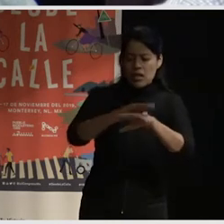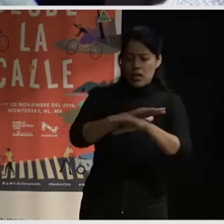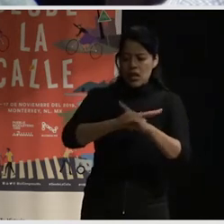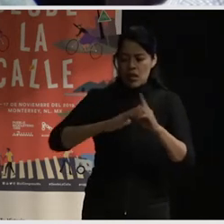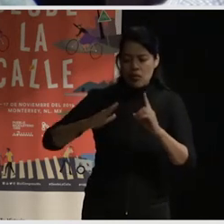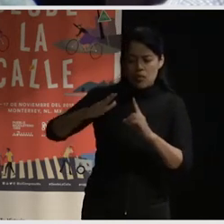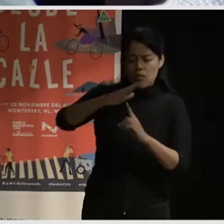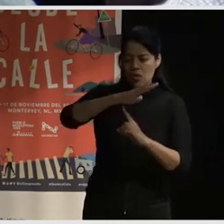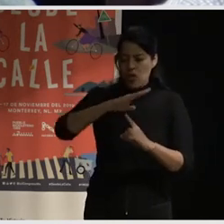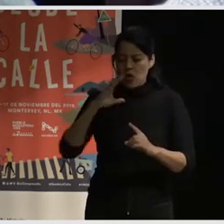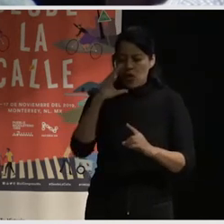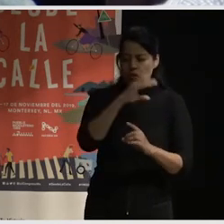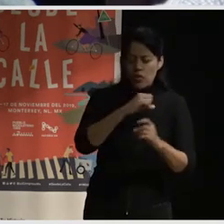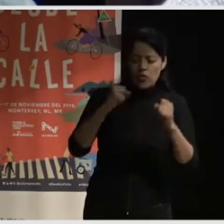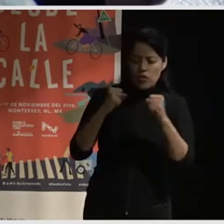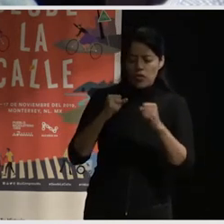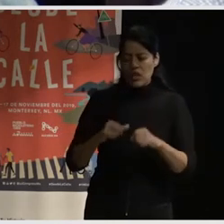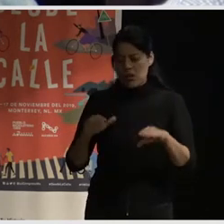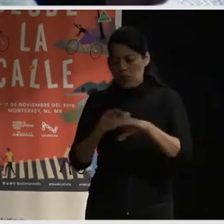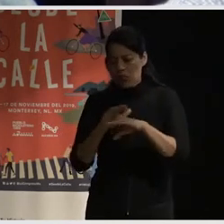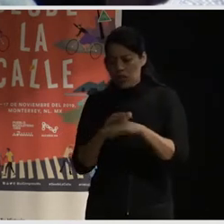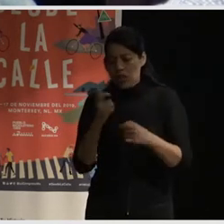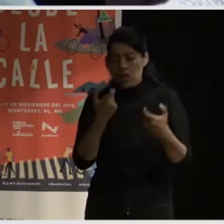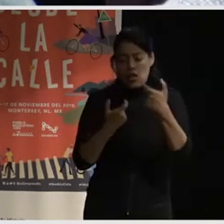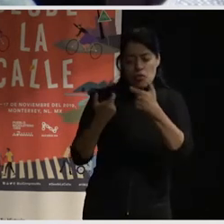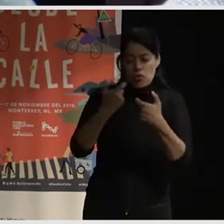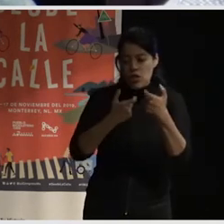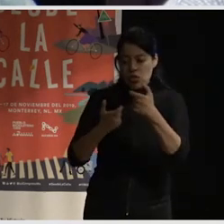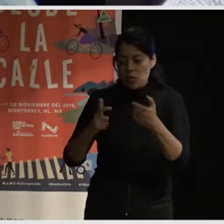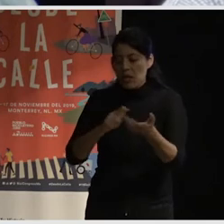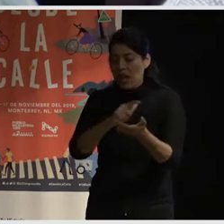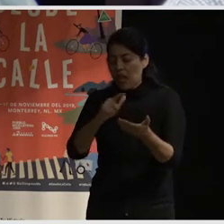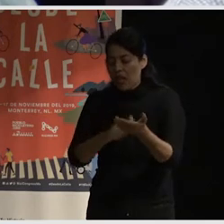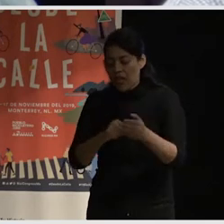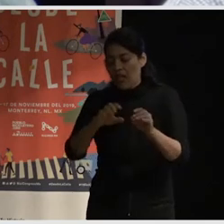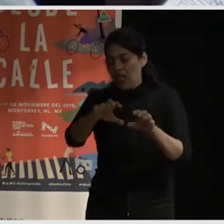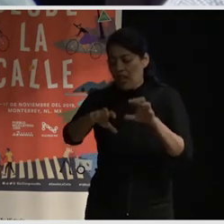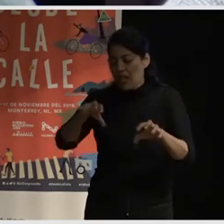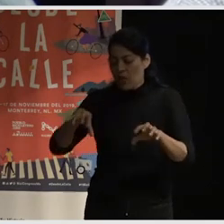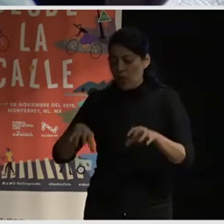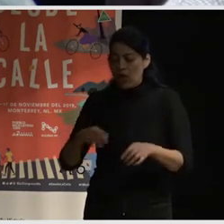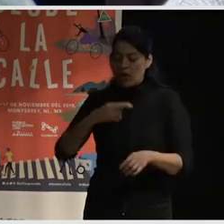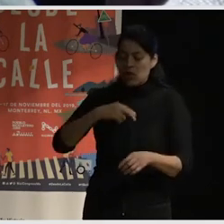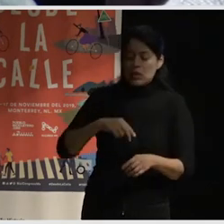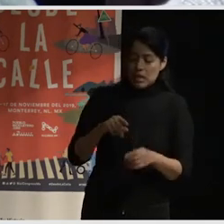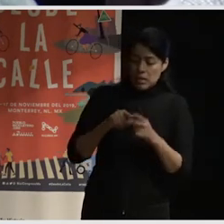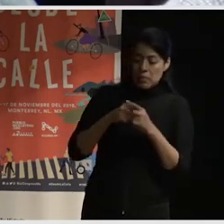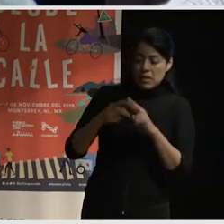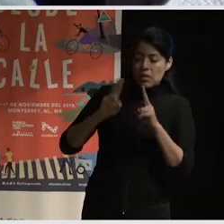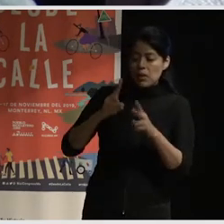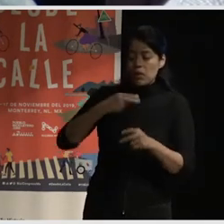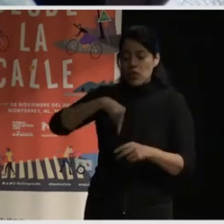12.000 personas que están trabajando en esto es una economía local ahora y que se empieza a hablar porque hemos apoyado también para